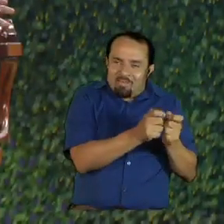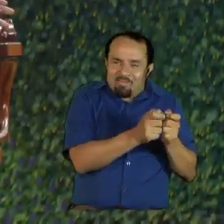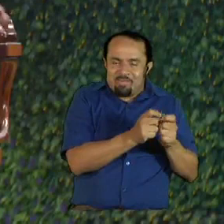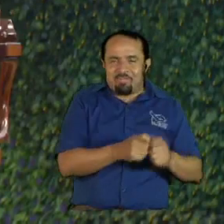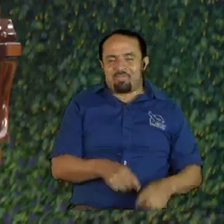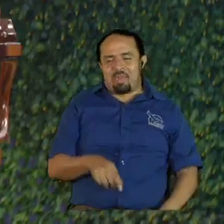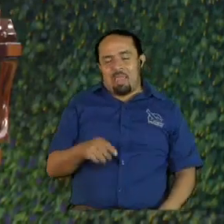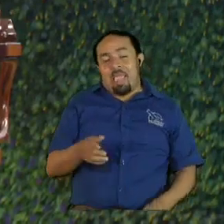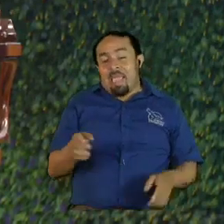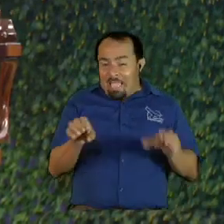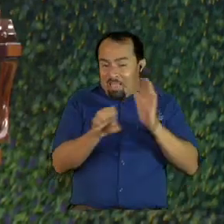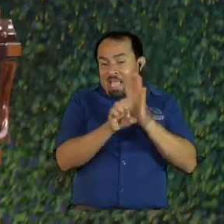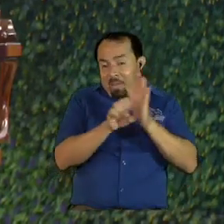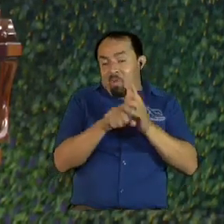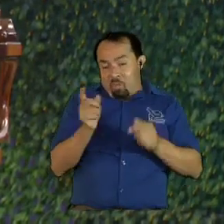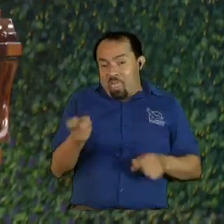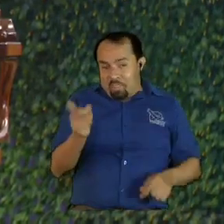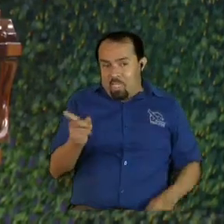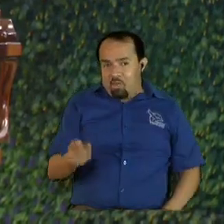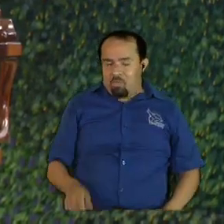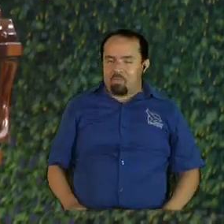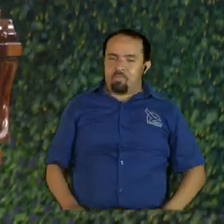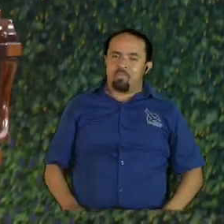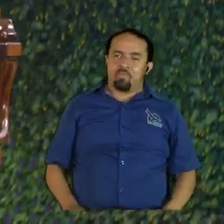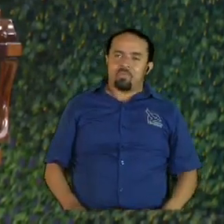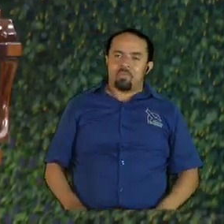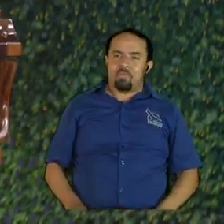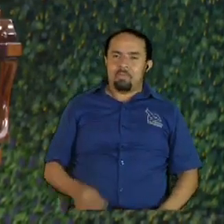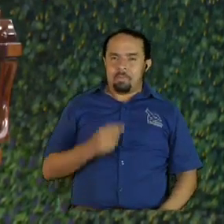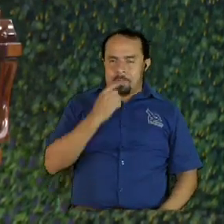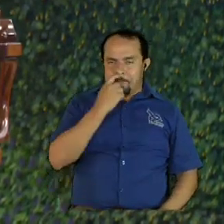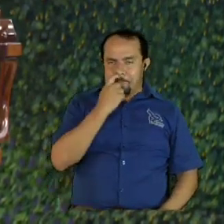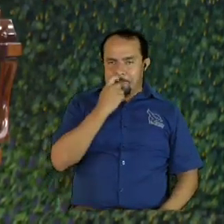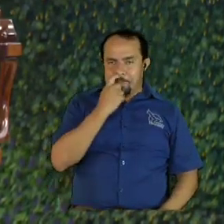ese puede ser un castigo, también puede ser un castigo físico.